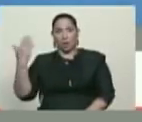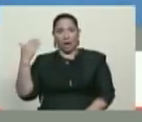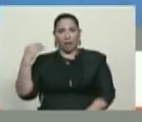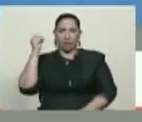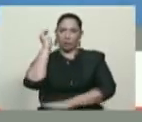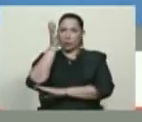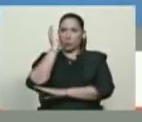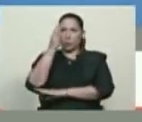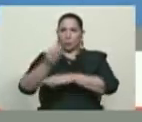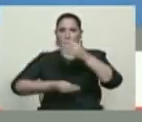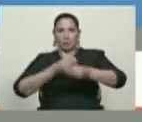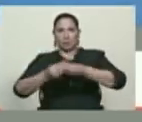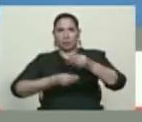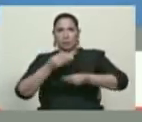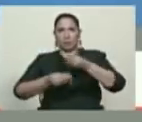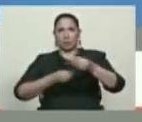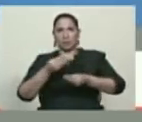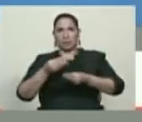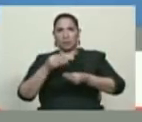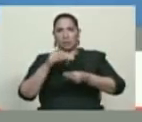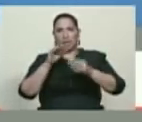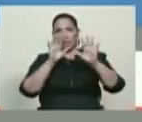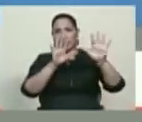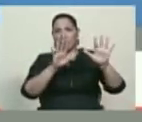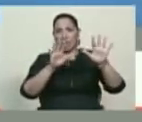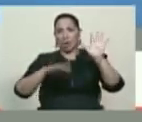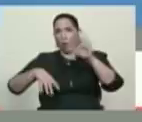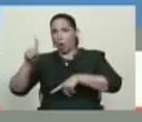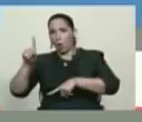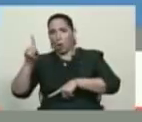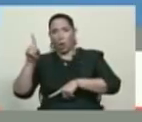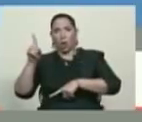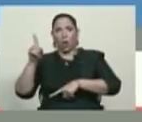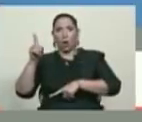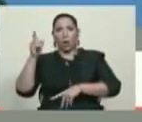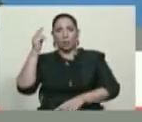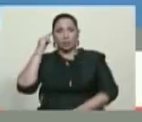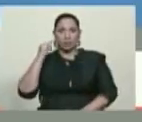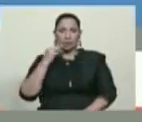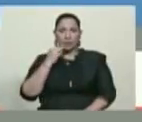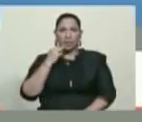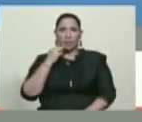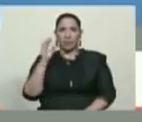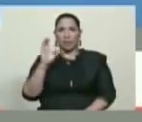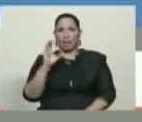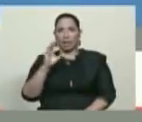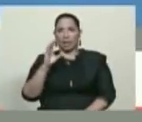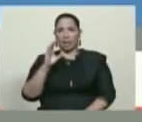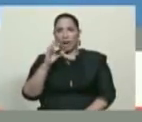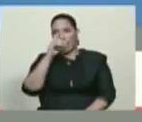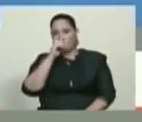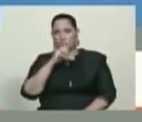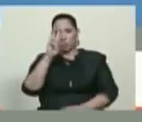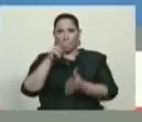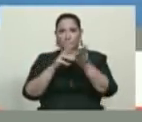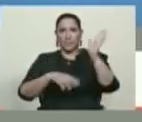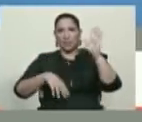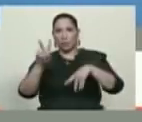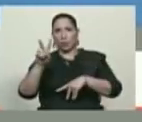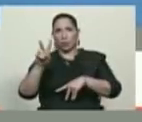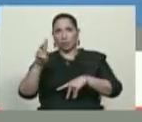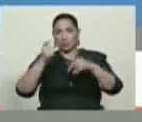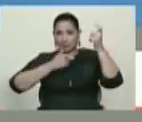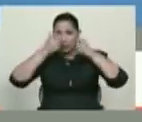hizo 10, 11 de diciembre en Caracas, en el año 2011, fundacional de la CELAC, el comandante Hugo